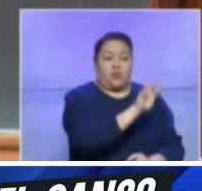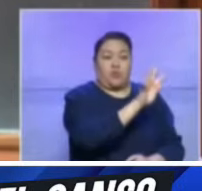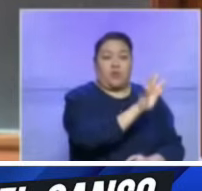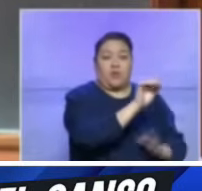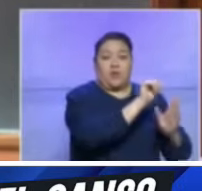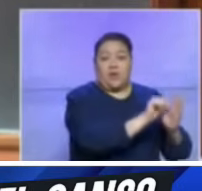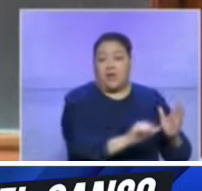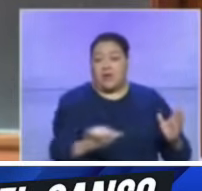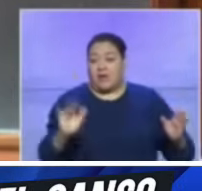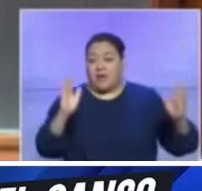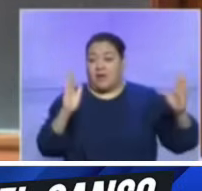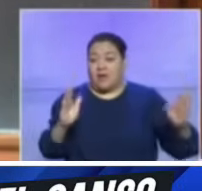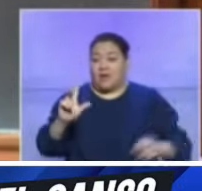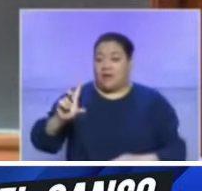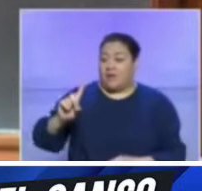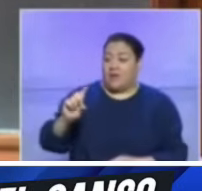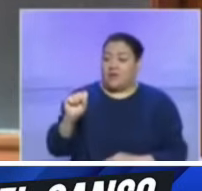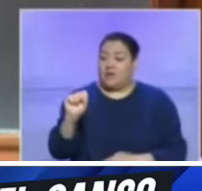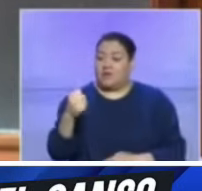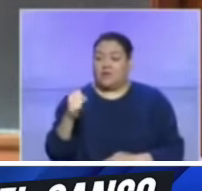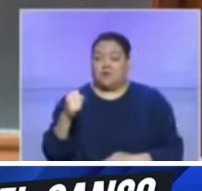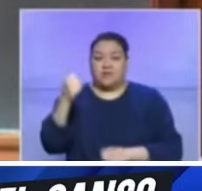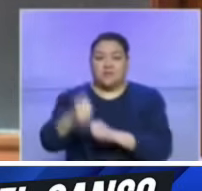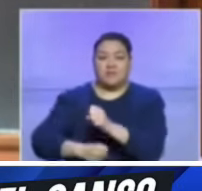1 de octubre de 2024 al